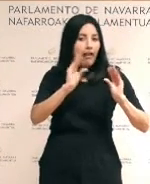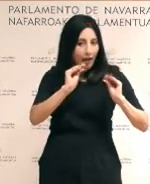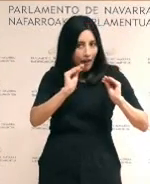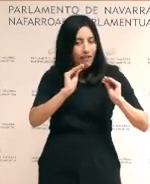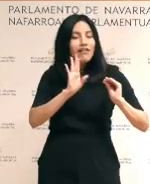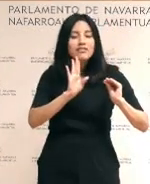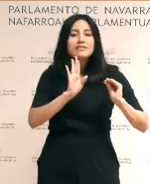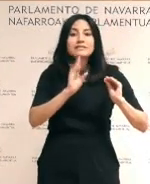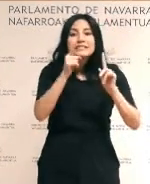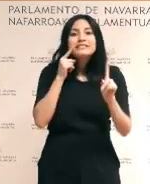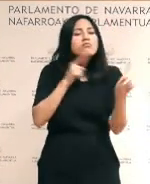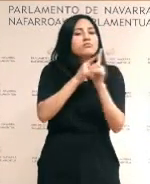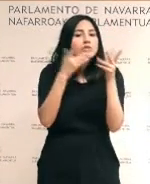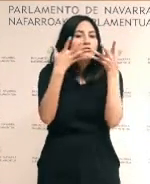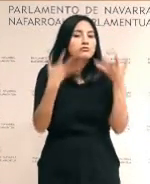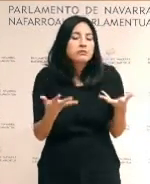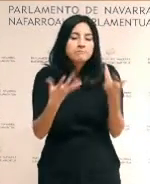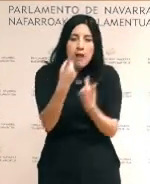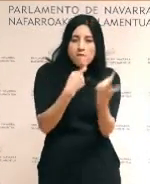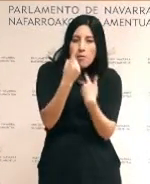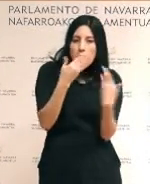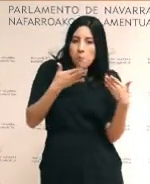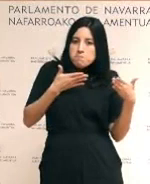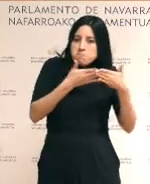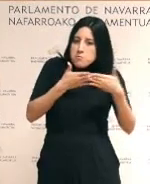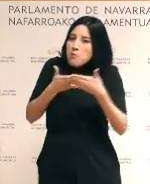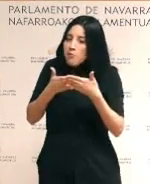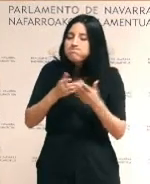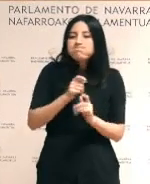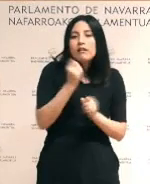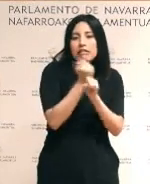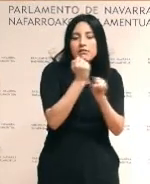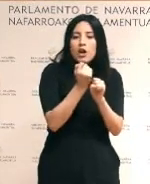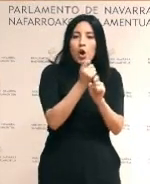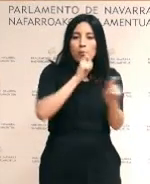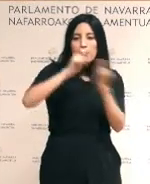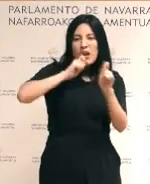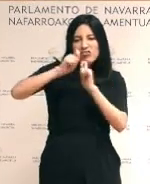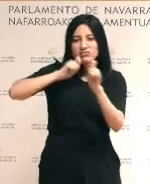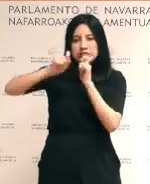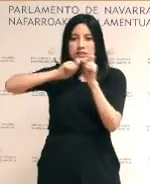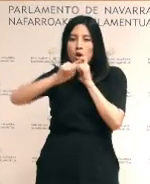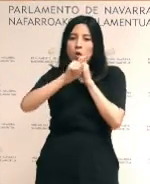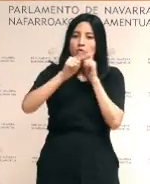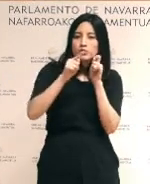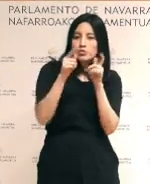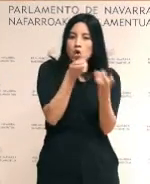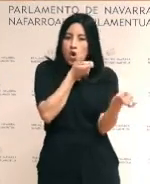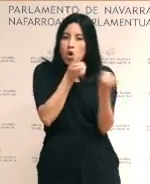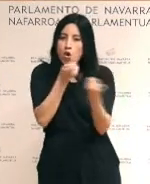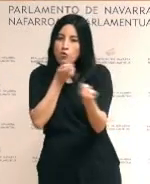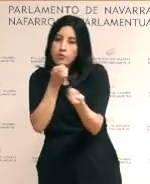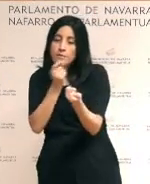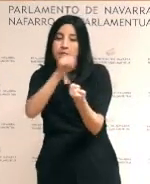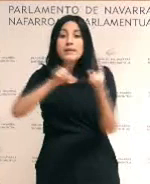coartar la libertad de información e interferir en el trabajo periodístico y que buscan intimidar, amedrentar y presionar a los periodistas o a los dueños de las